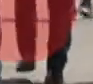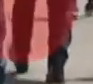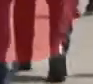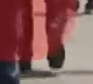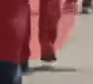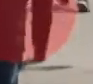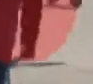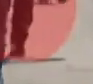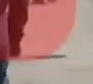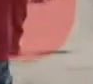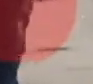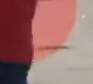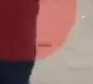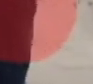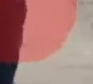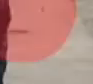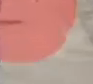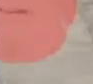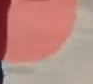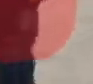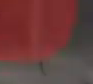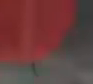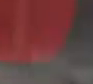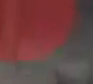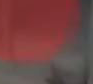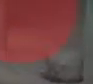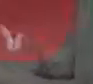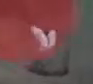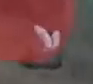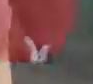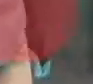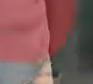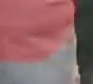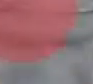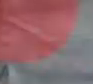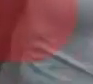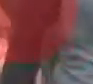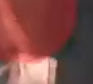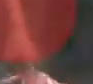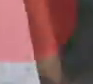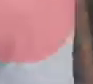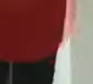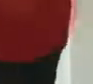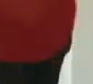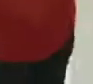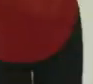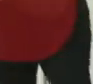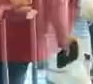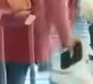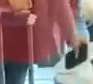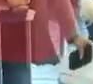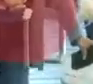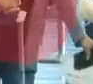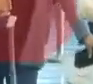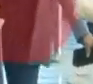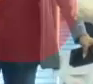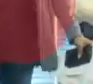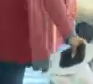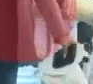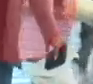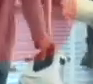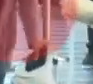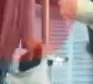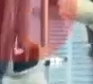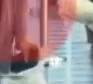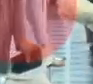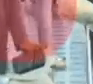76 años, quien tiene múltiples afectaciones crónicas. Procedió de Estados Unidos el pasado 20 de marzo y el 22 de ese